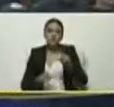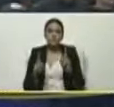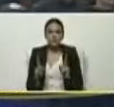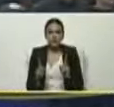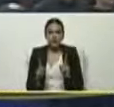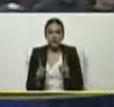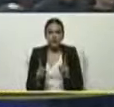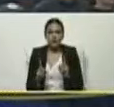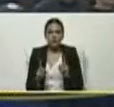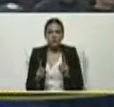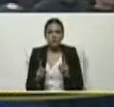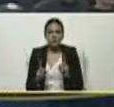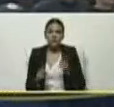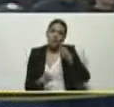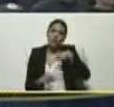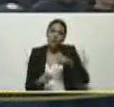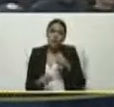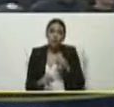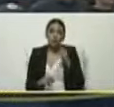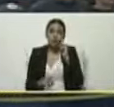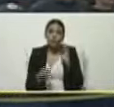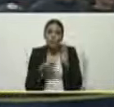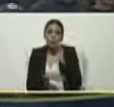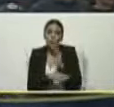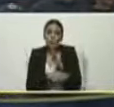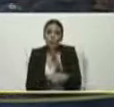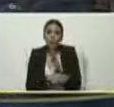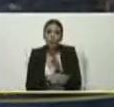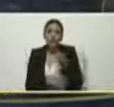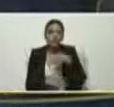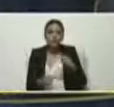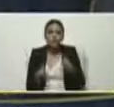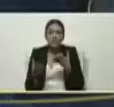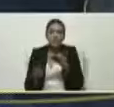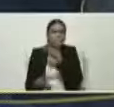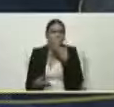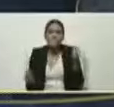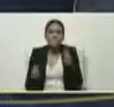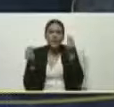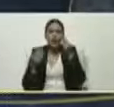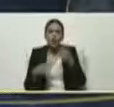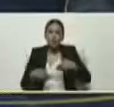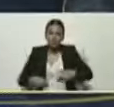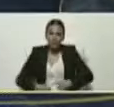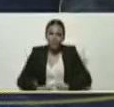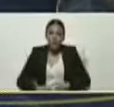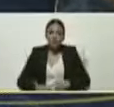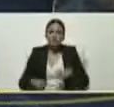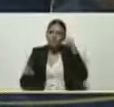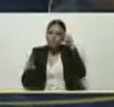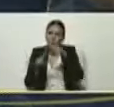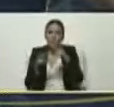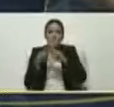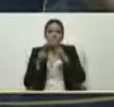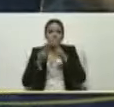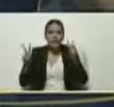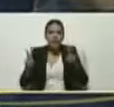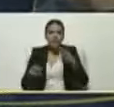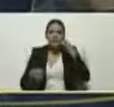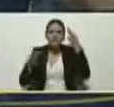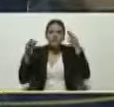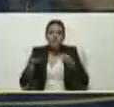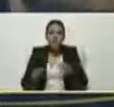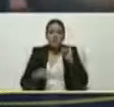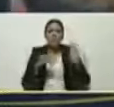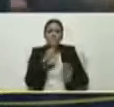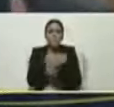de dar todo el mejor esfuerzo por la paz, la seguridad y la protección de